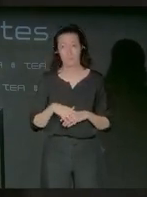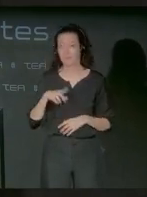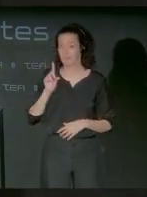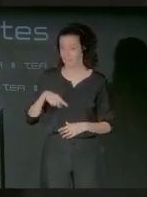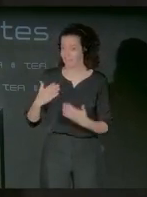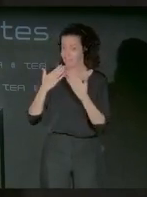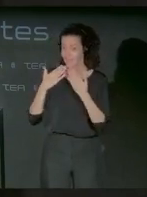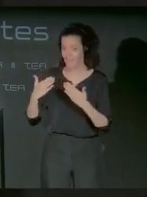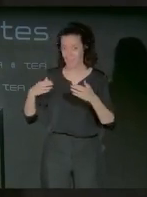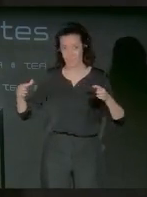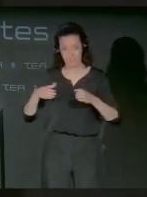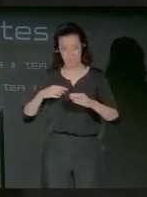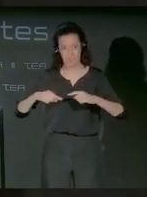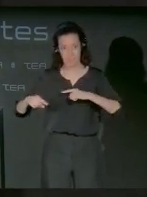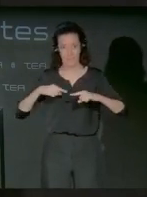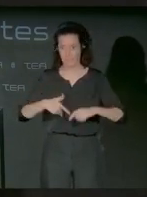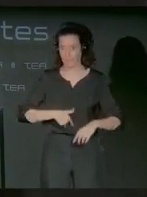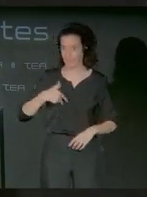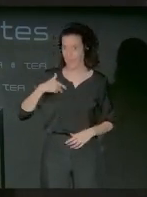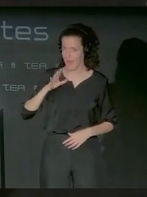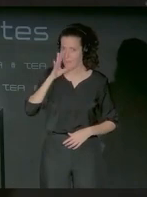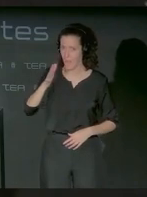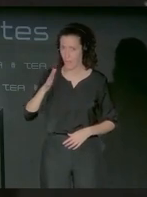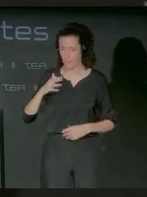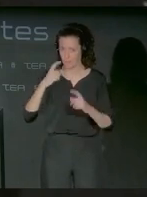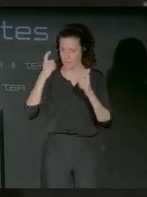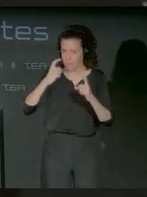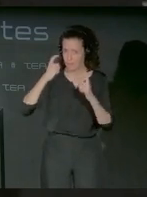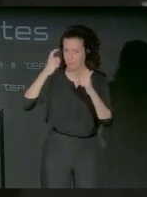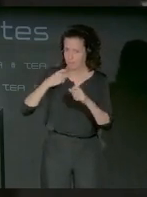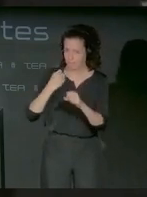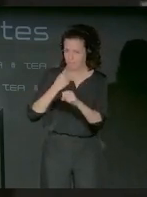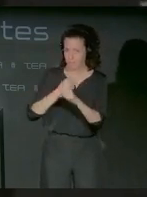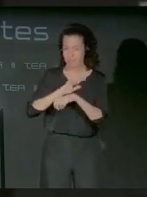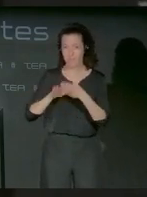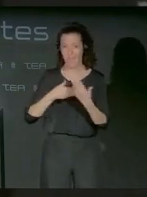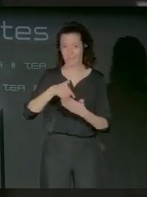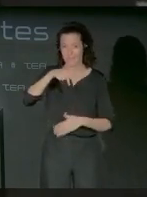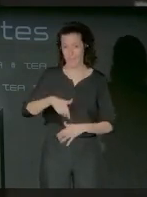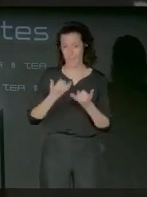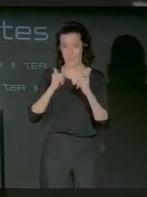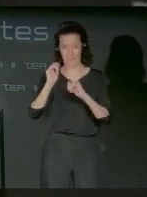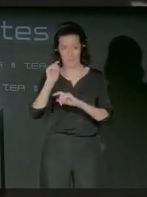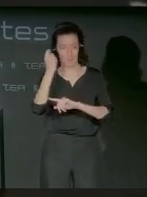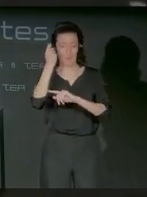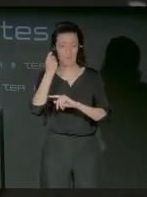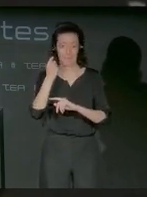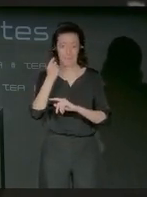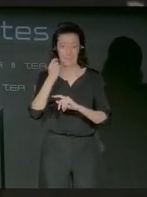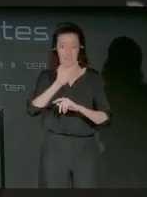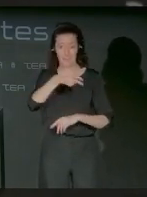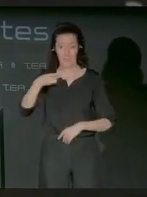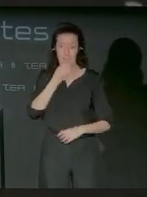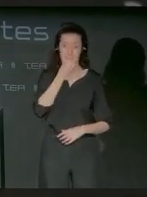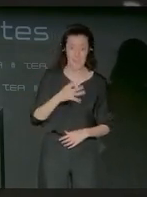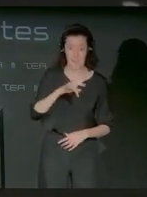el trabajo y el esfuerzo que hay detrás de la Organización de este evento vaya bien o mal felicitados